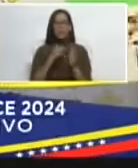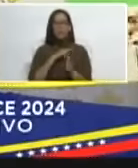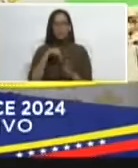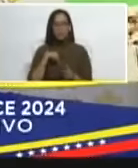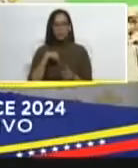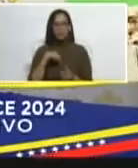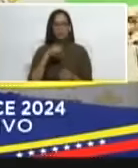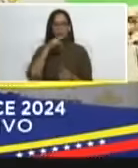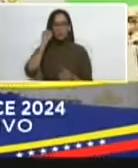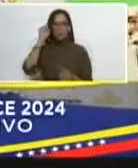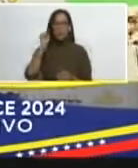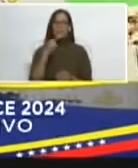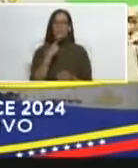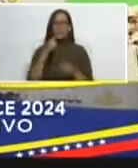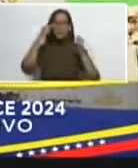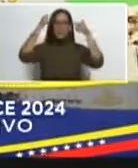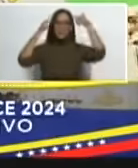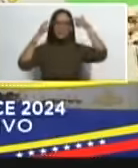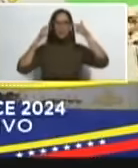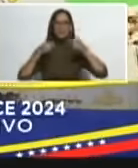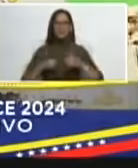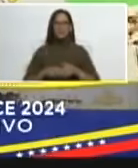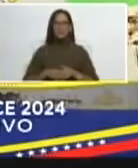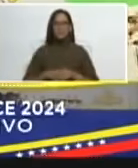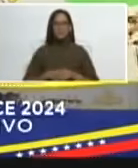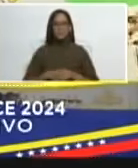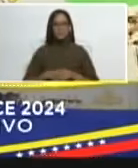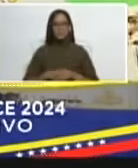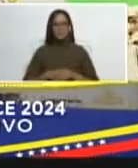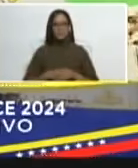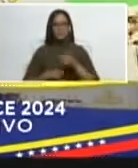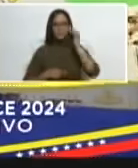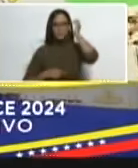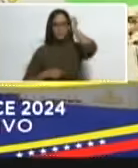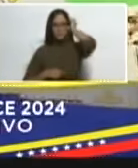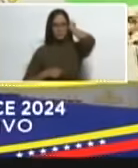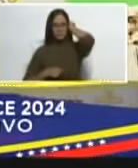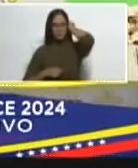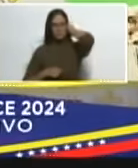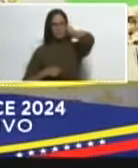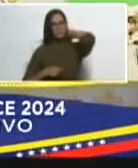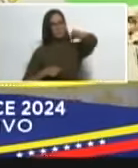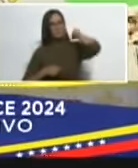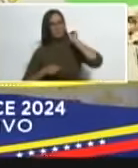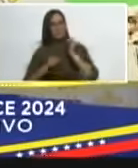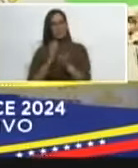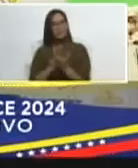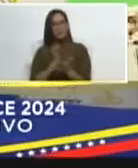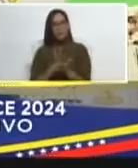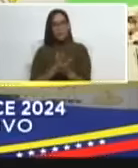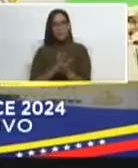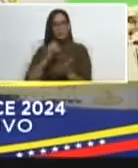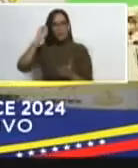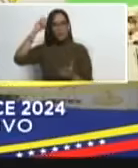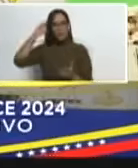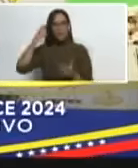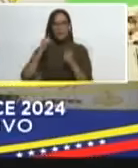Nicolás, me decía Chávez. Y siempre recordaba la